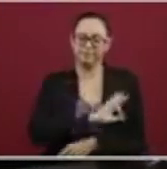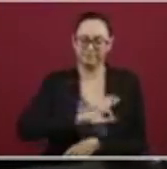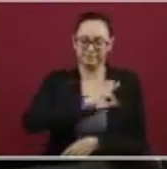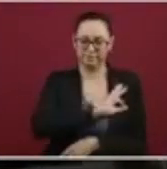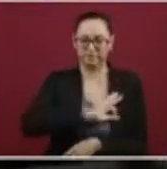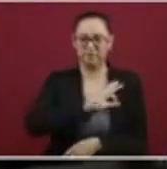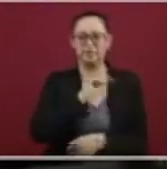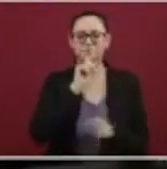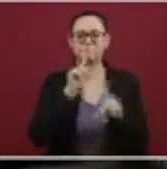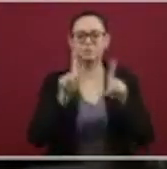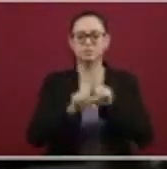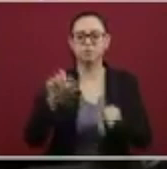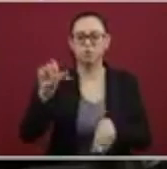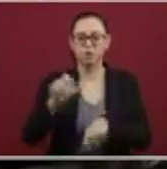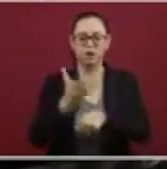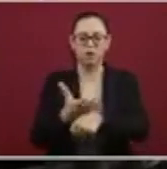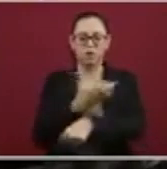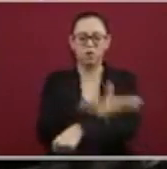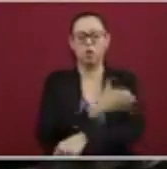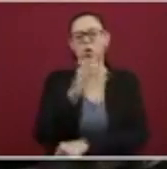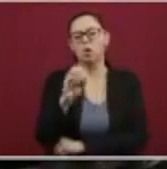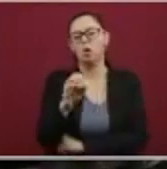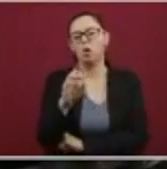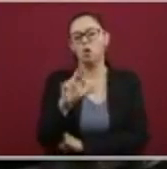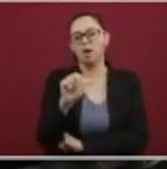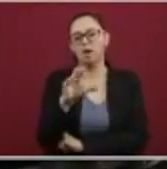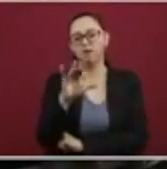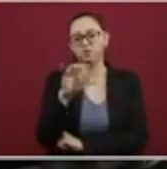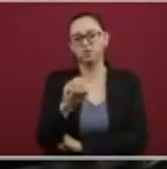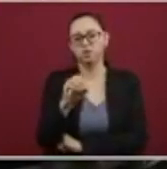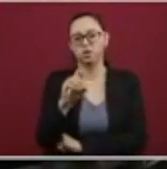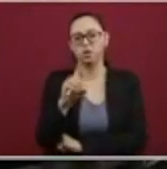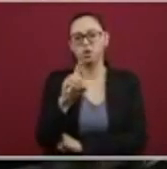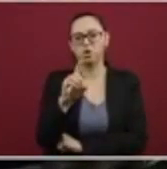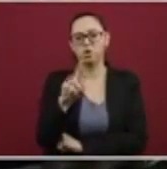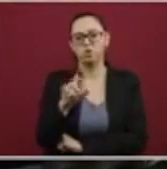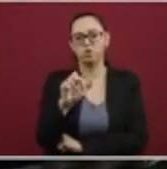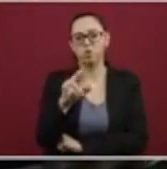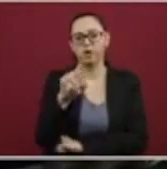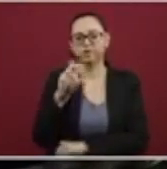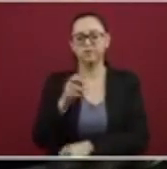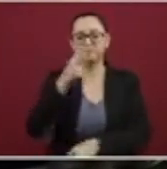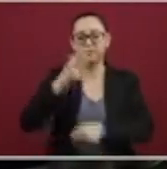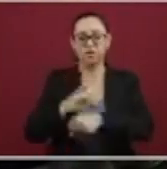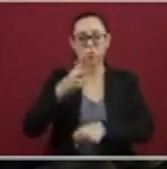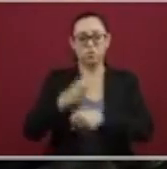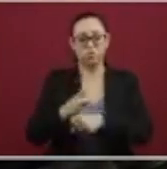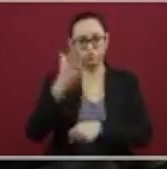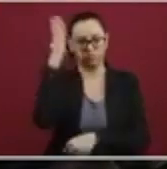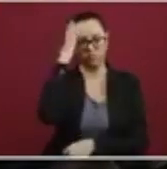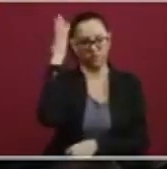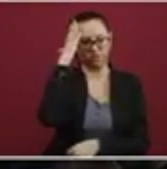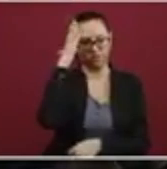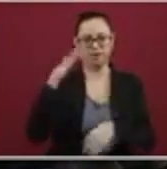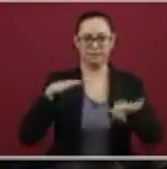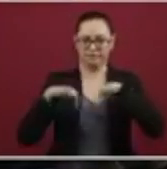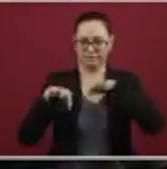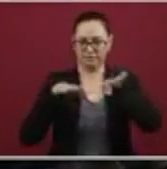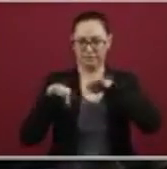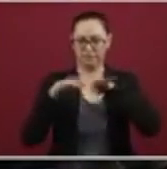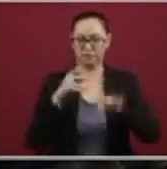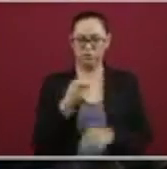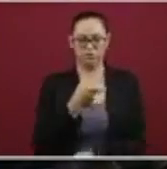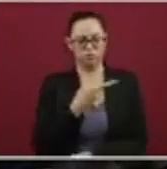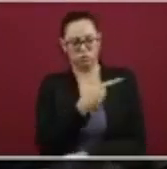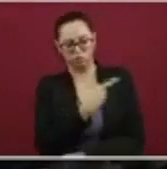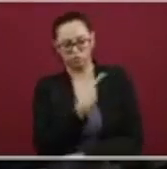hoy Horacio Duarte, quien es subsecretario de Empleo, y ambos pues responsables